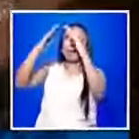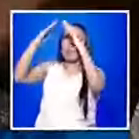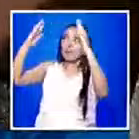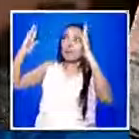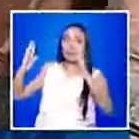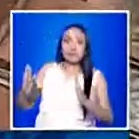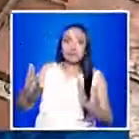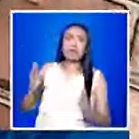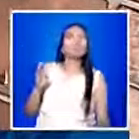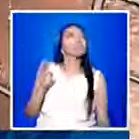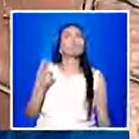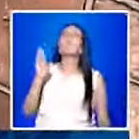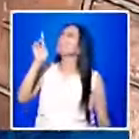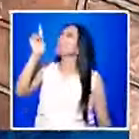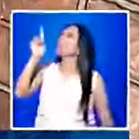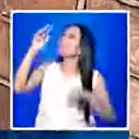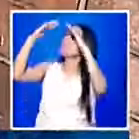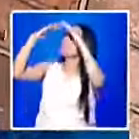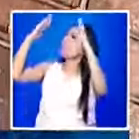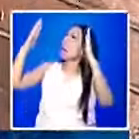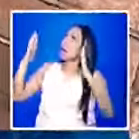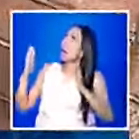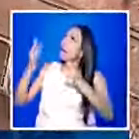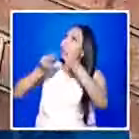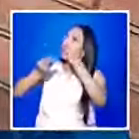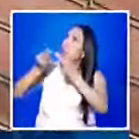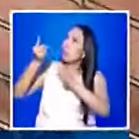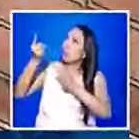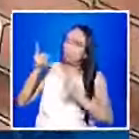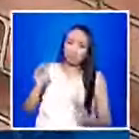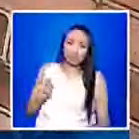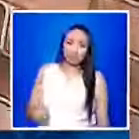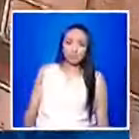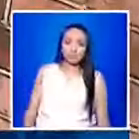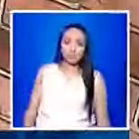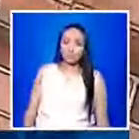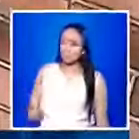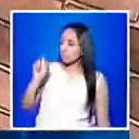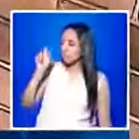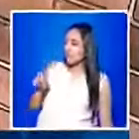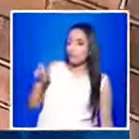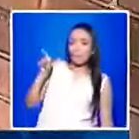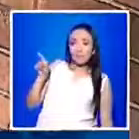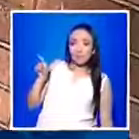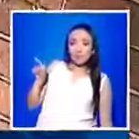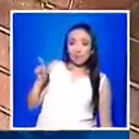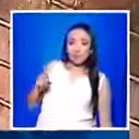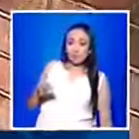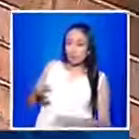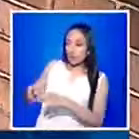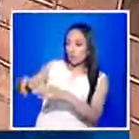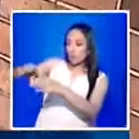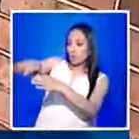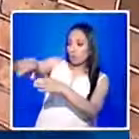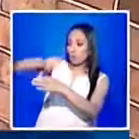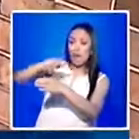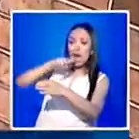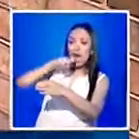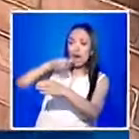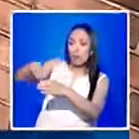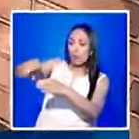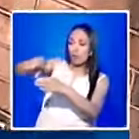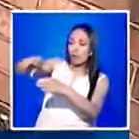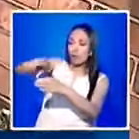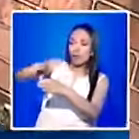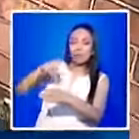Este es un predio que es una vivienda y es un local comercial. Acá la vecina estaba tratando de coger el agua para que no se